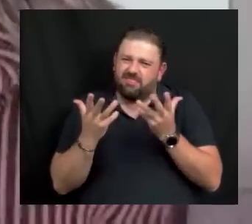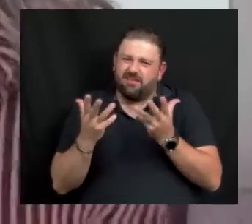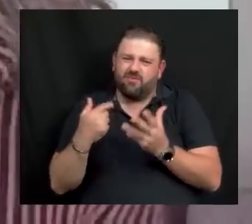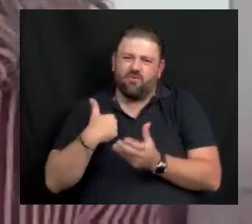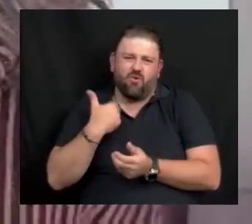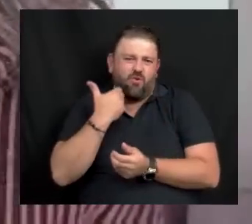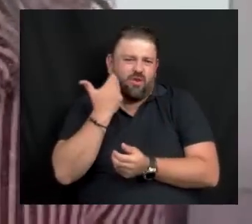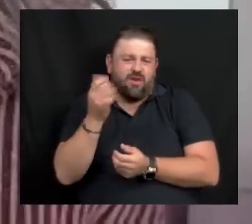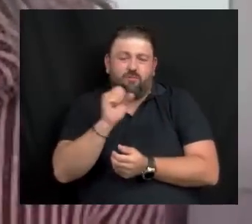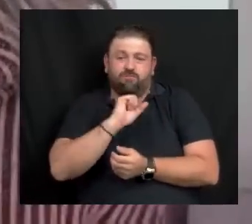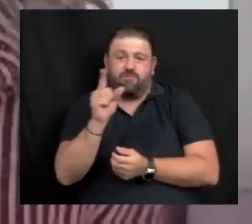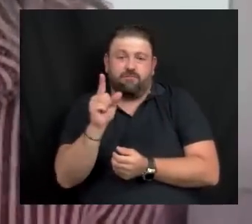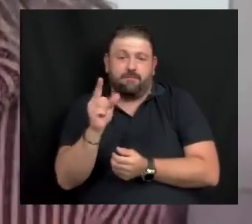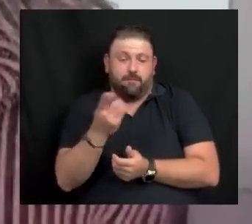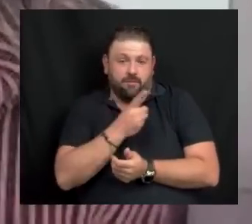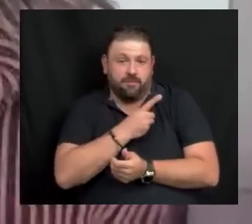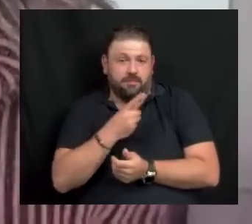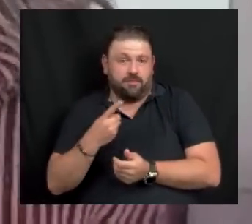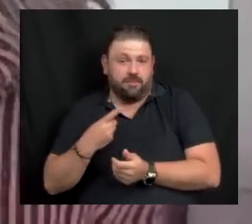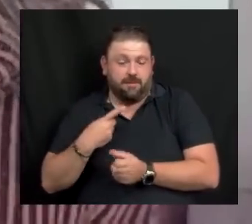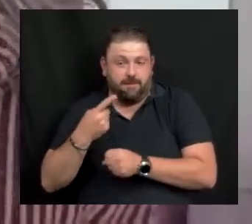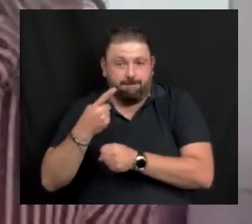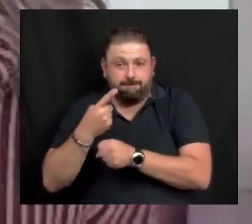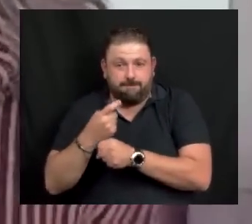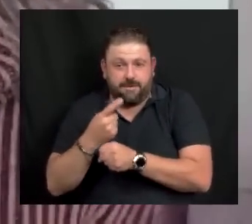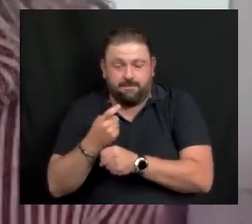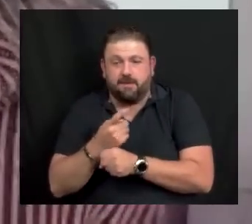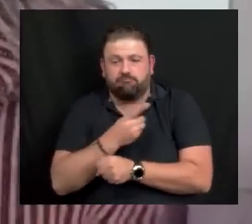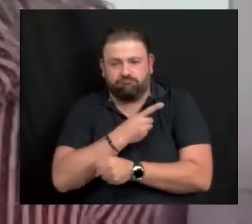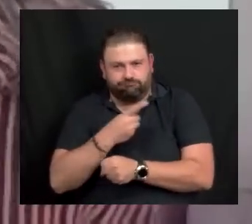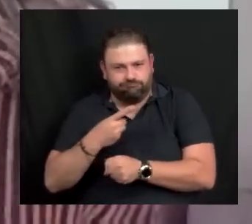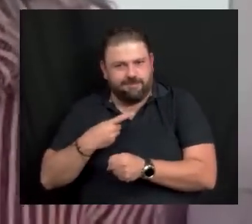quieras, tienes que entrenarte y tienes obviamente